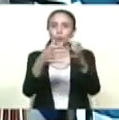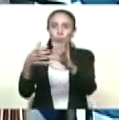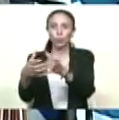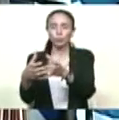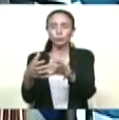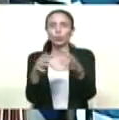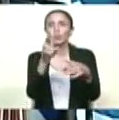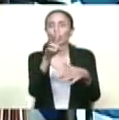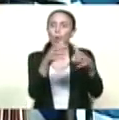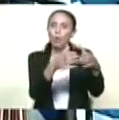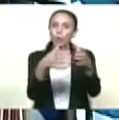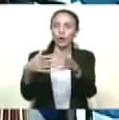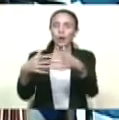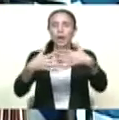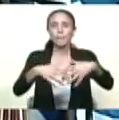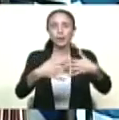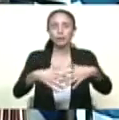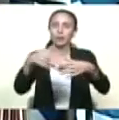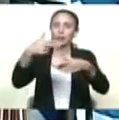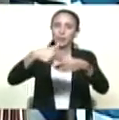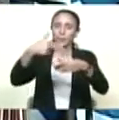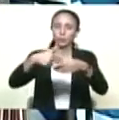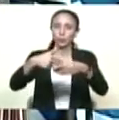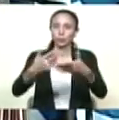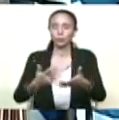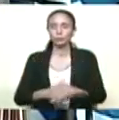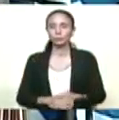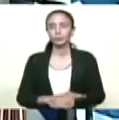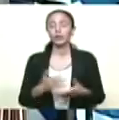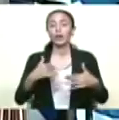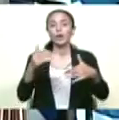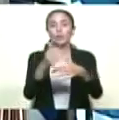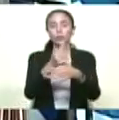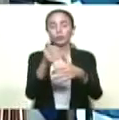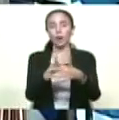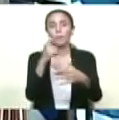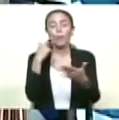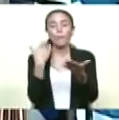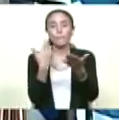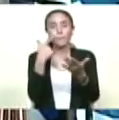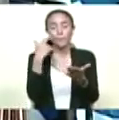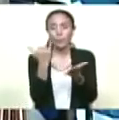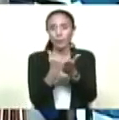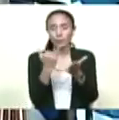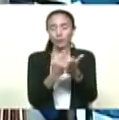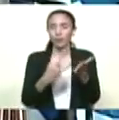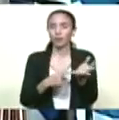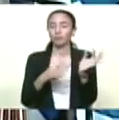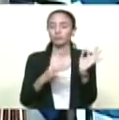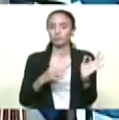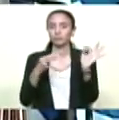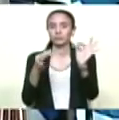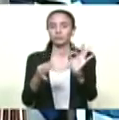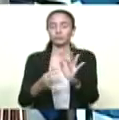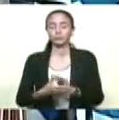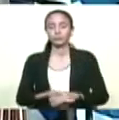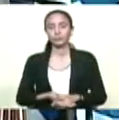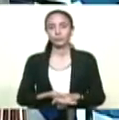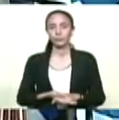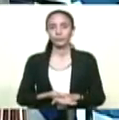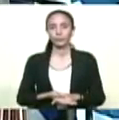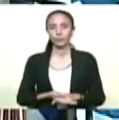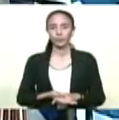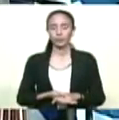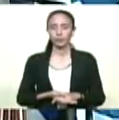petropiar ya reseñado por mí en otras oportunidades pero quiero destacar que